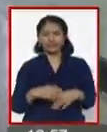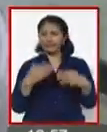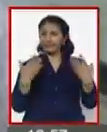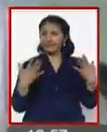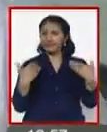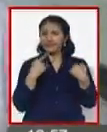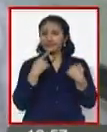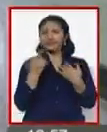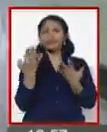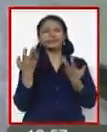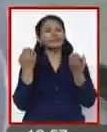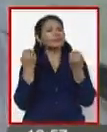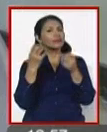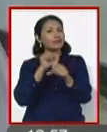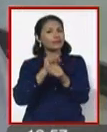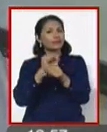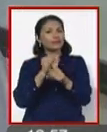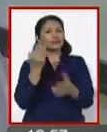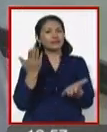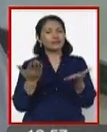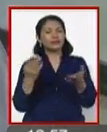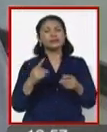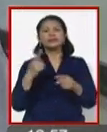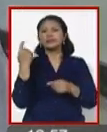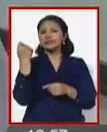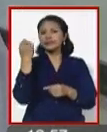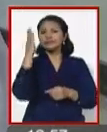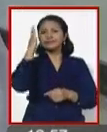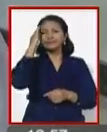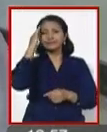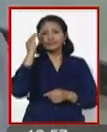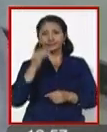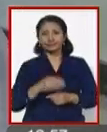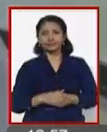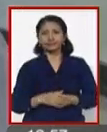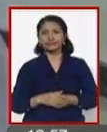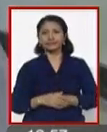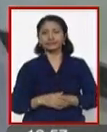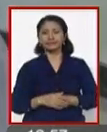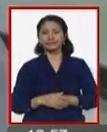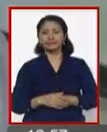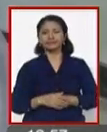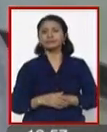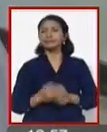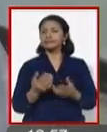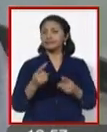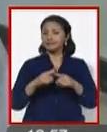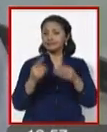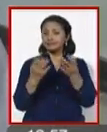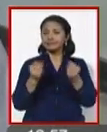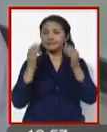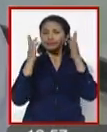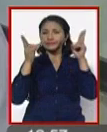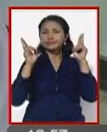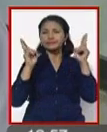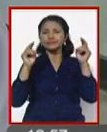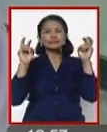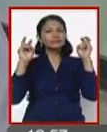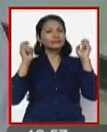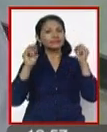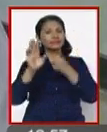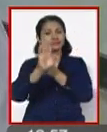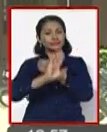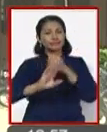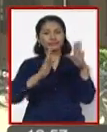estamos esperando porque tiene arduo trabajo, yo creo. Entendemos esa parte, pero también espero que nos atienda porque es urgente este tema de